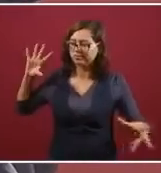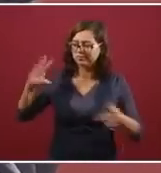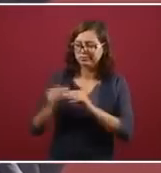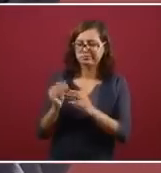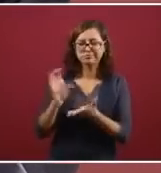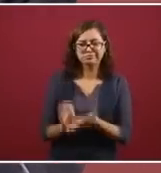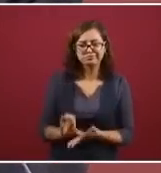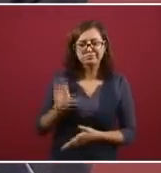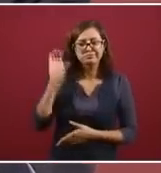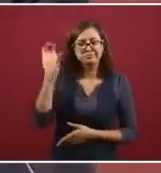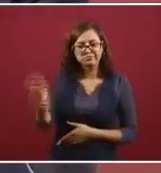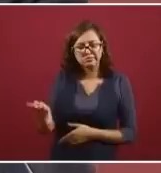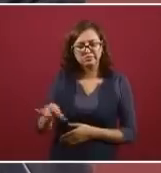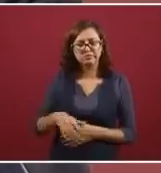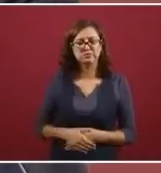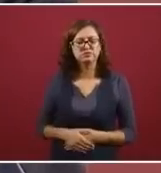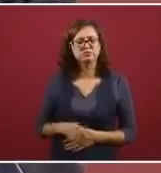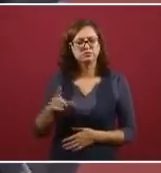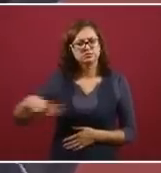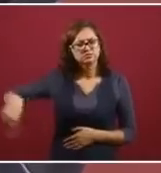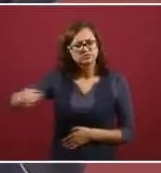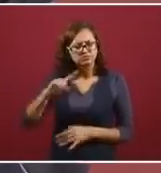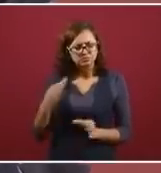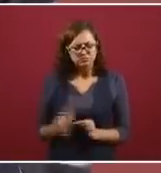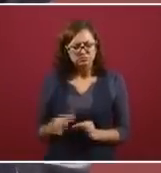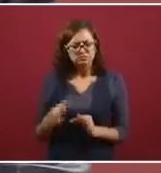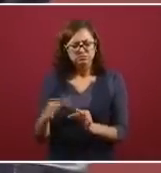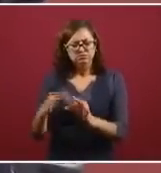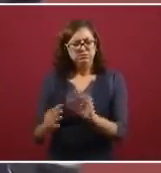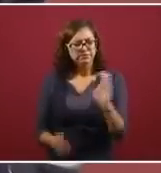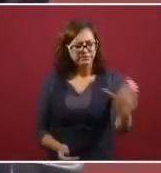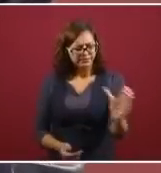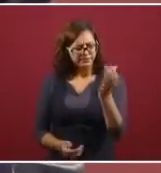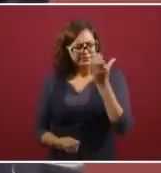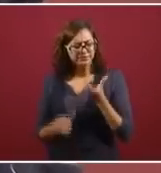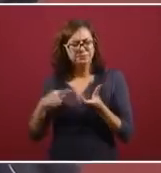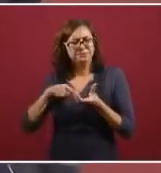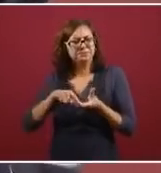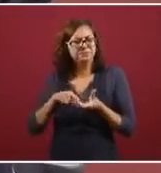tienen disciplina, ellos van a saber administrar,